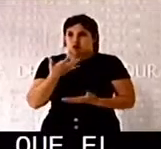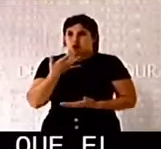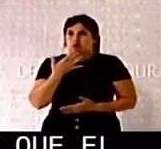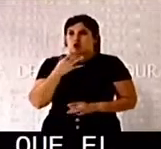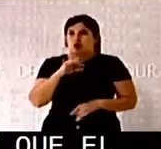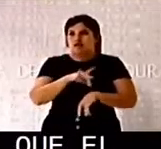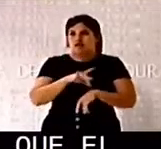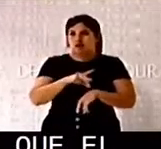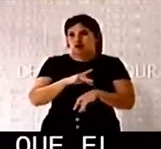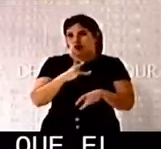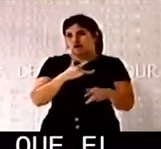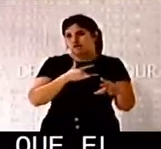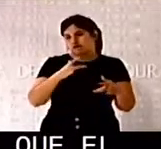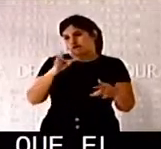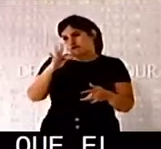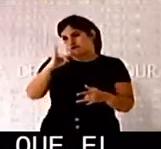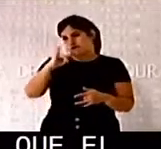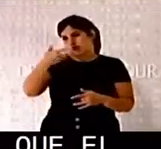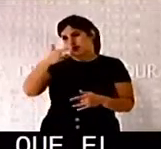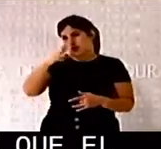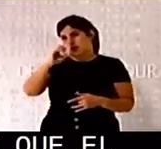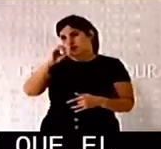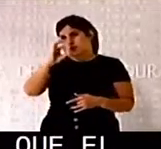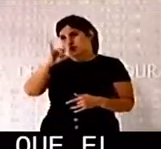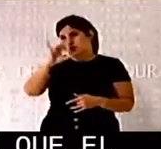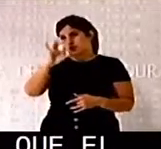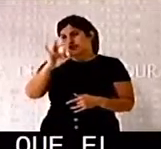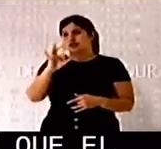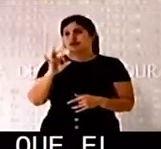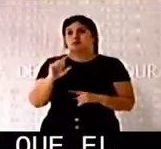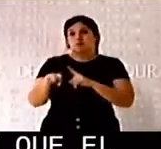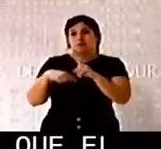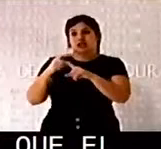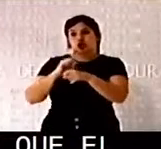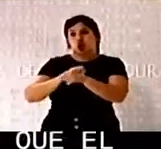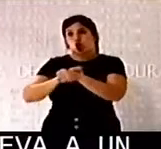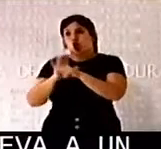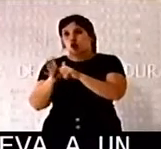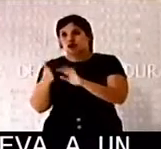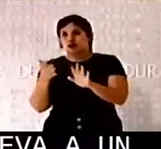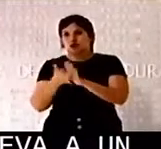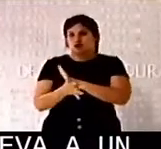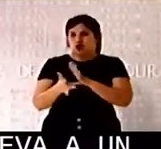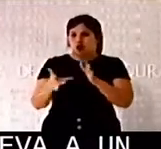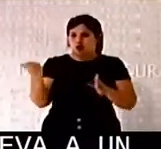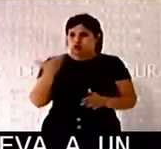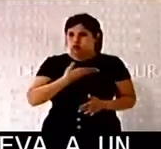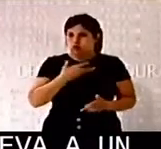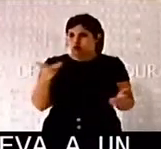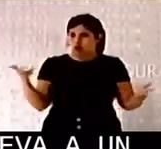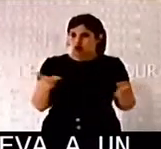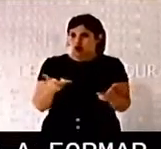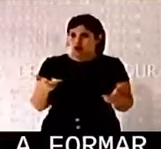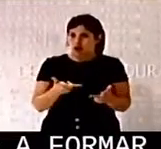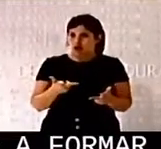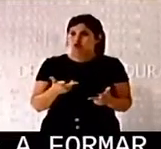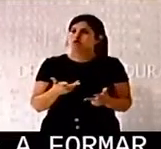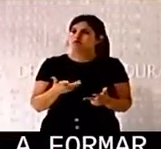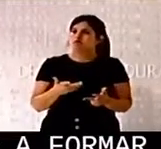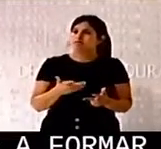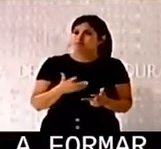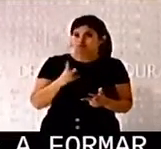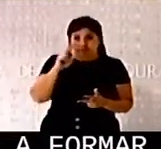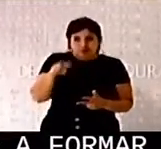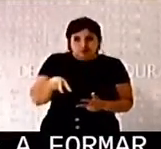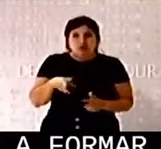quística y tener COVID lleva a un mayor grado, pues evidentemente entraría a formar parte, como han entrado